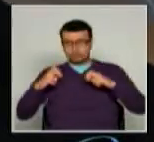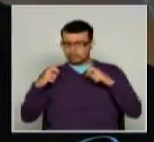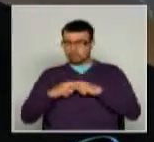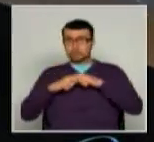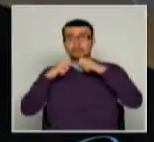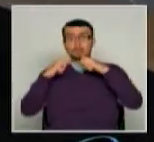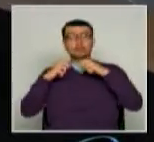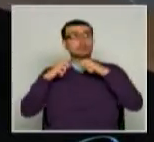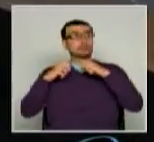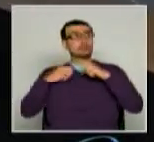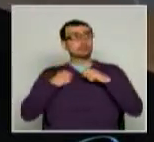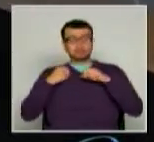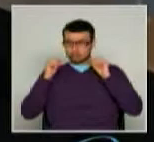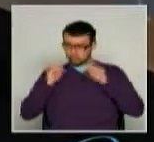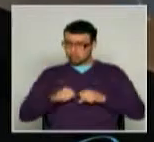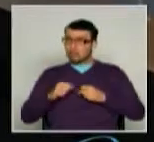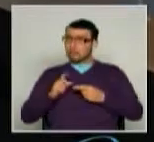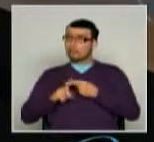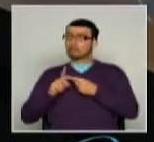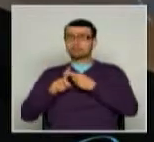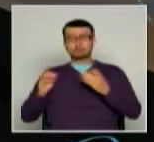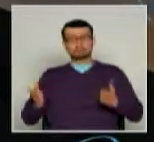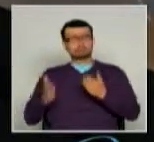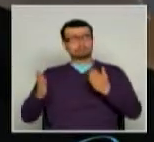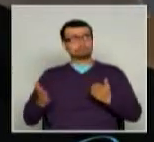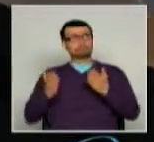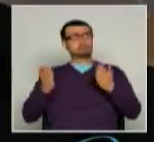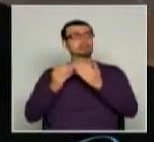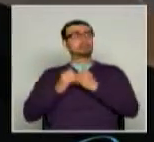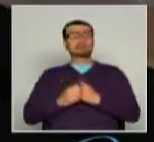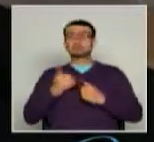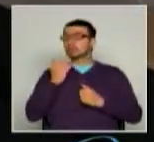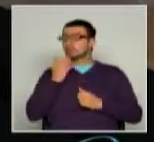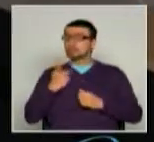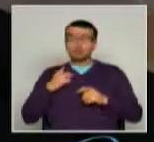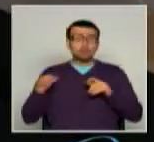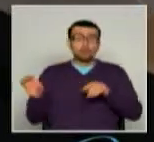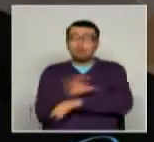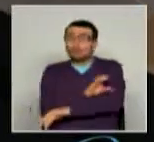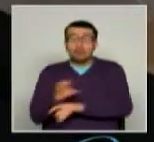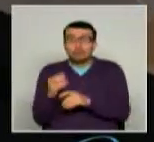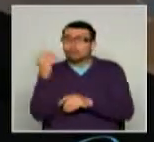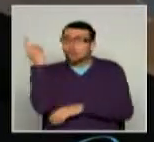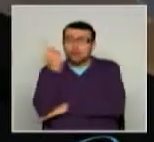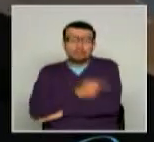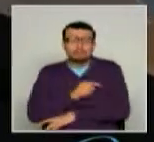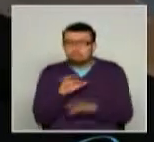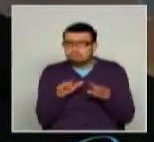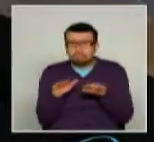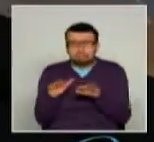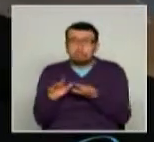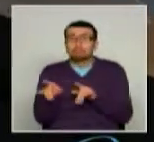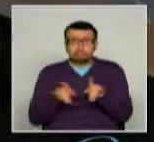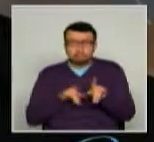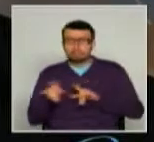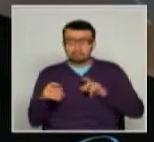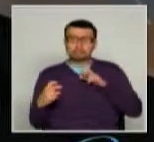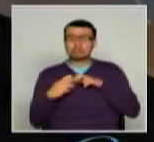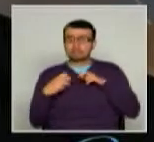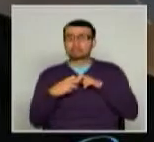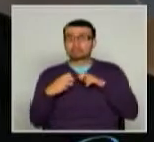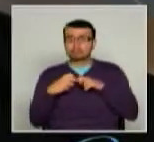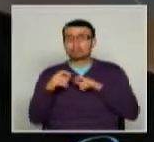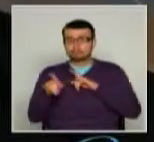yo puedo estimular algo positivo cuando estoy expuesto a un computador todo el día, a una lámpara fluorescente, en sus sitios de trabajo, a todos